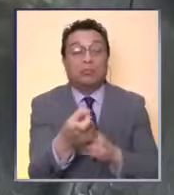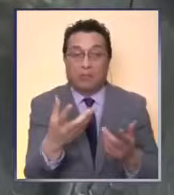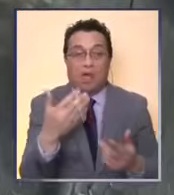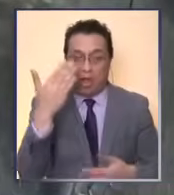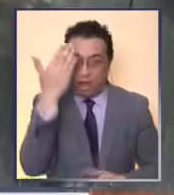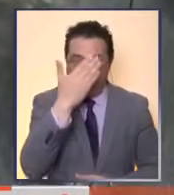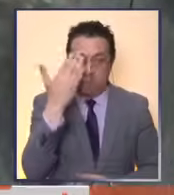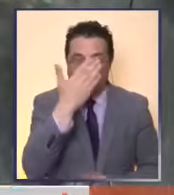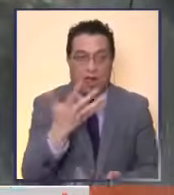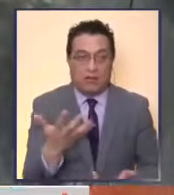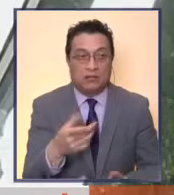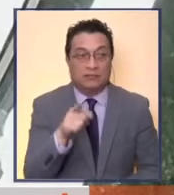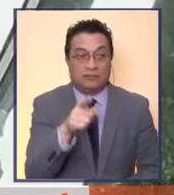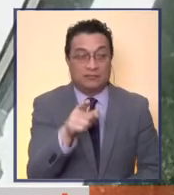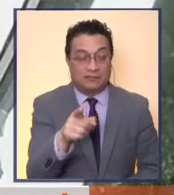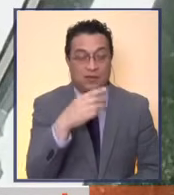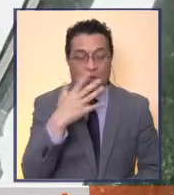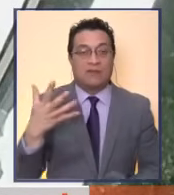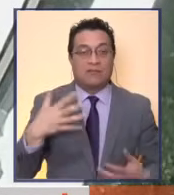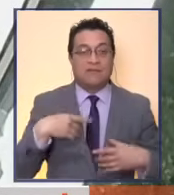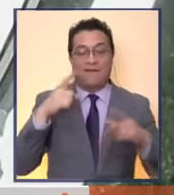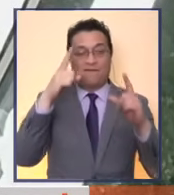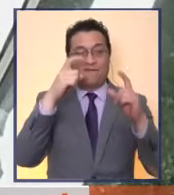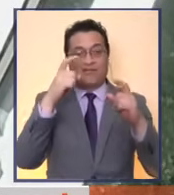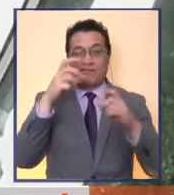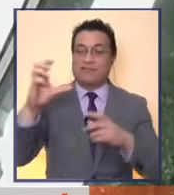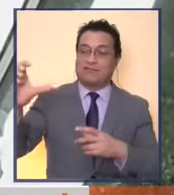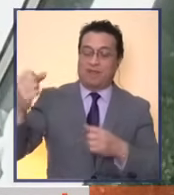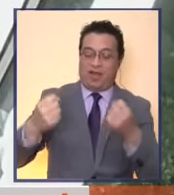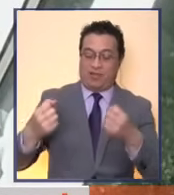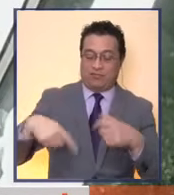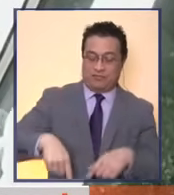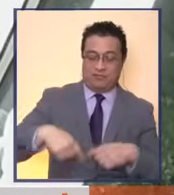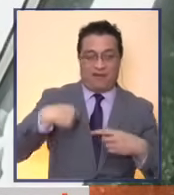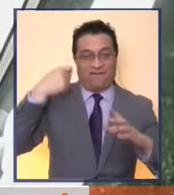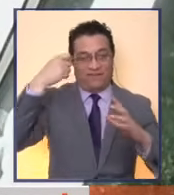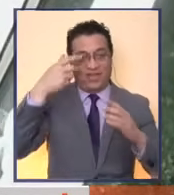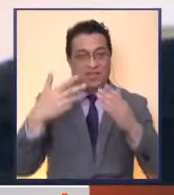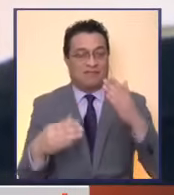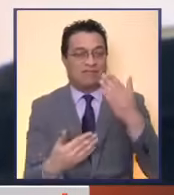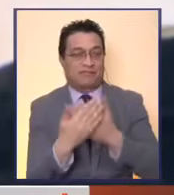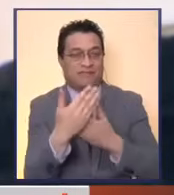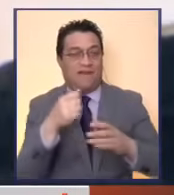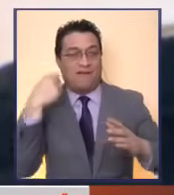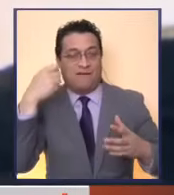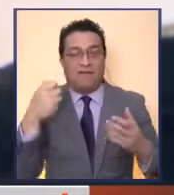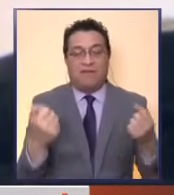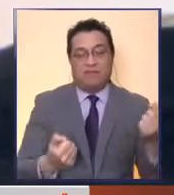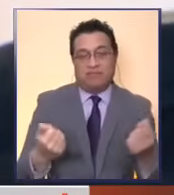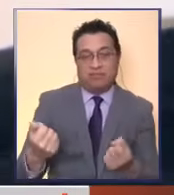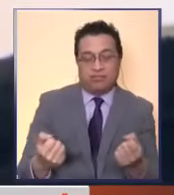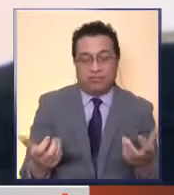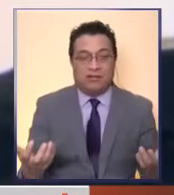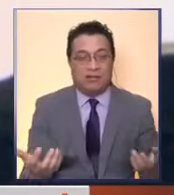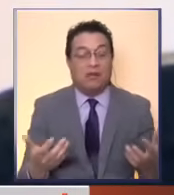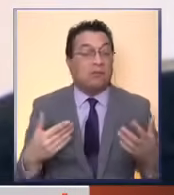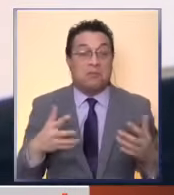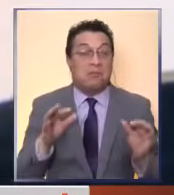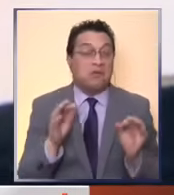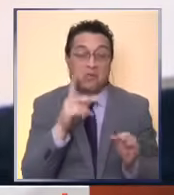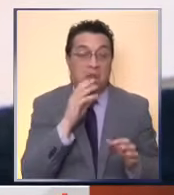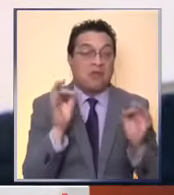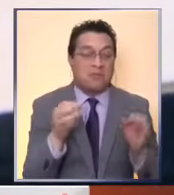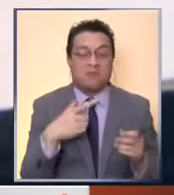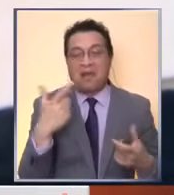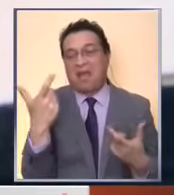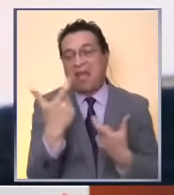complicado. Estos tipos como trofeos se sacan fotos arriba del vehículo, te muestran videos donde van arriba del vehículo y como si nada, digamos,